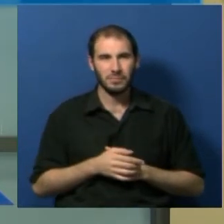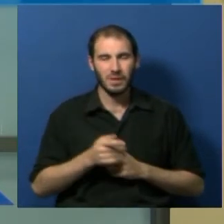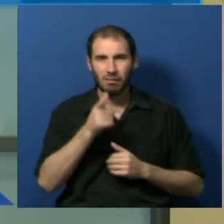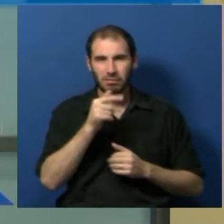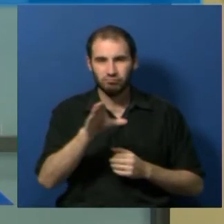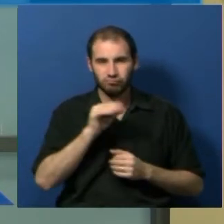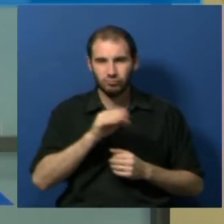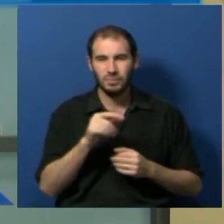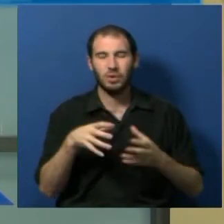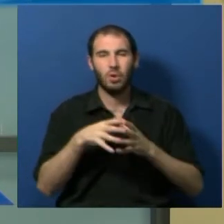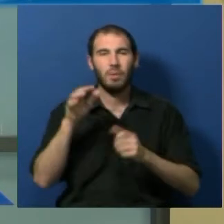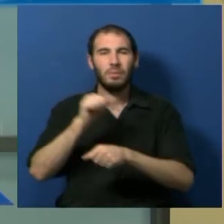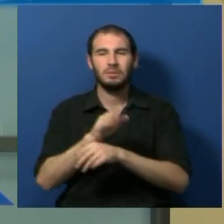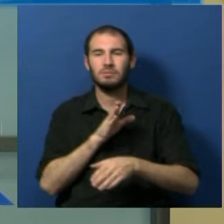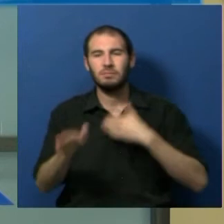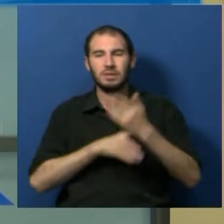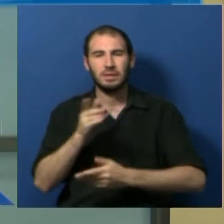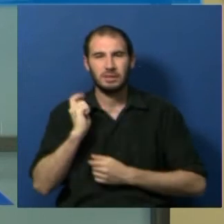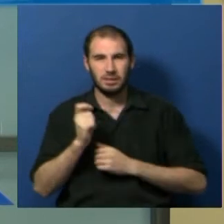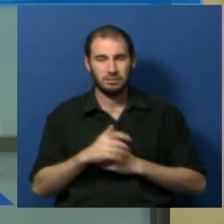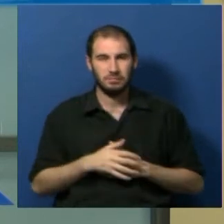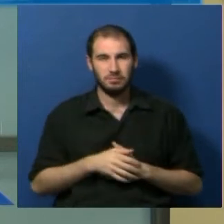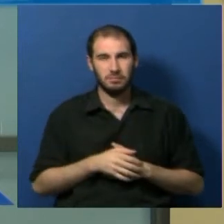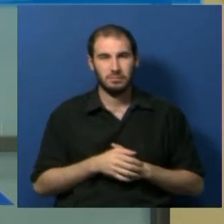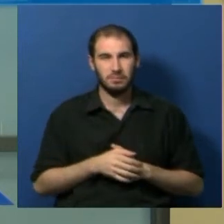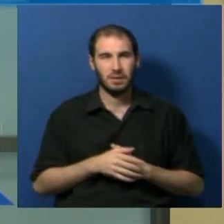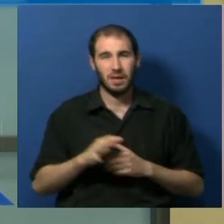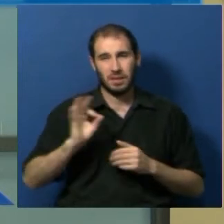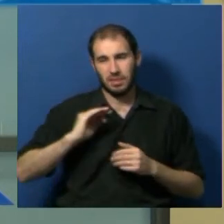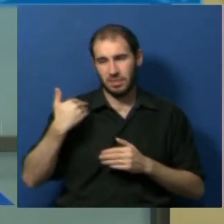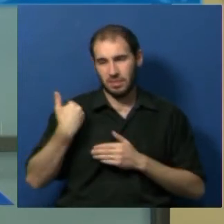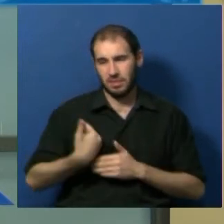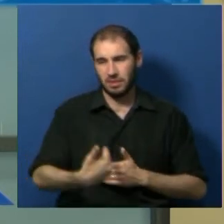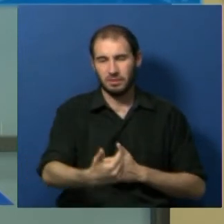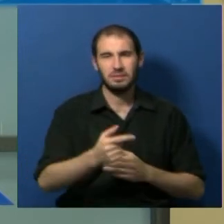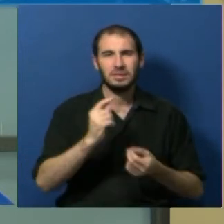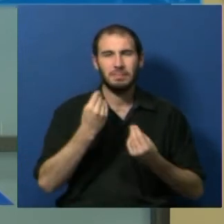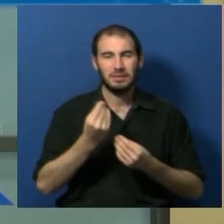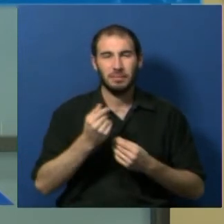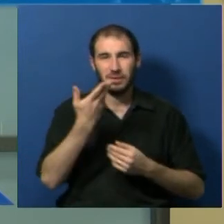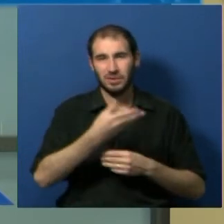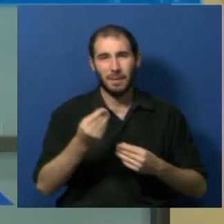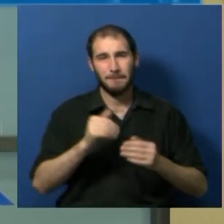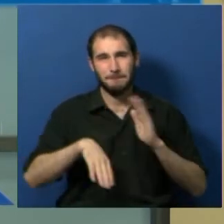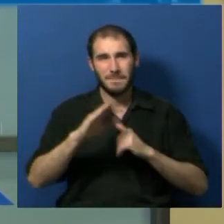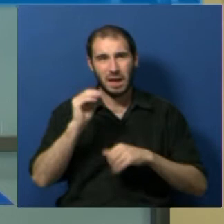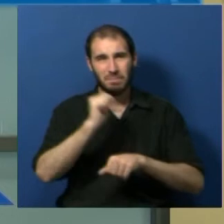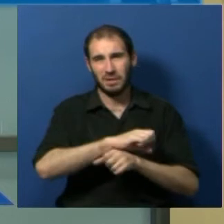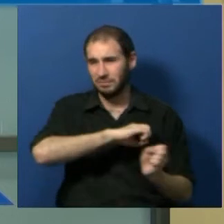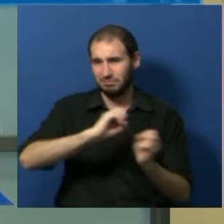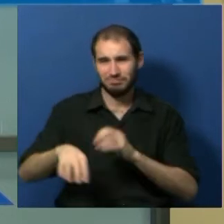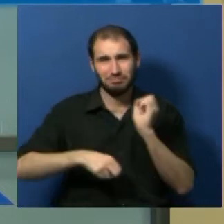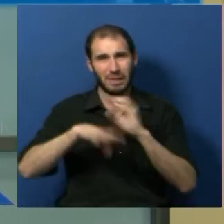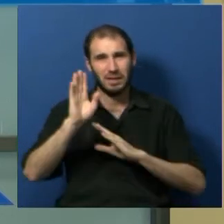nutrición que tiene el sistema penitenciario. A lo largo del tiempo lo que así ha ido ocurriendo es que cada vez más personas son destinadas a la